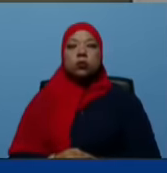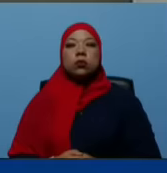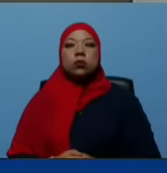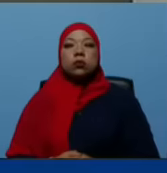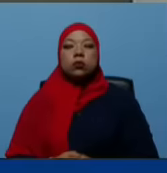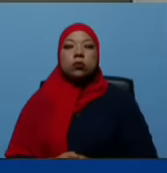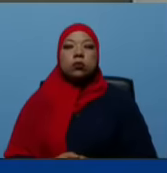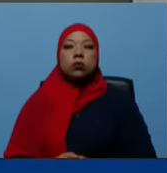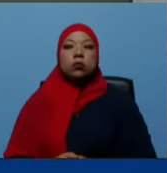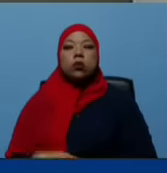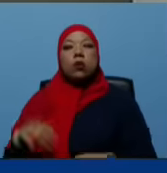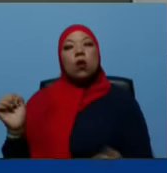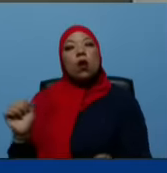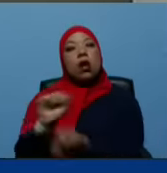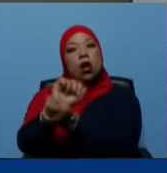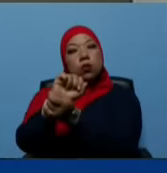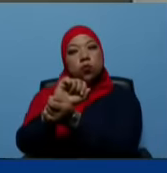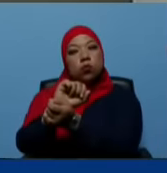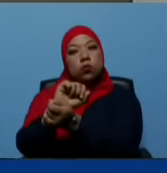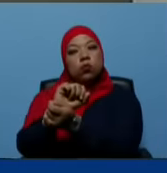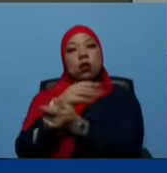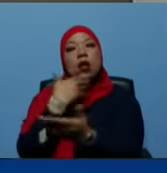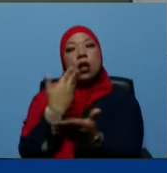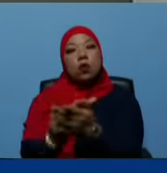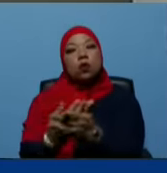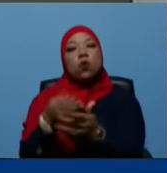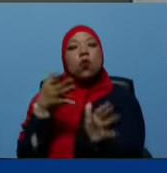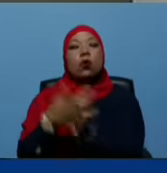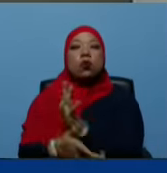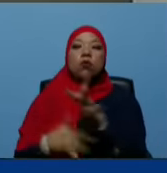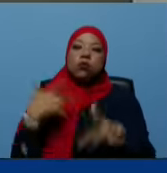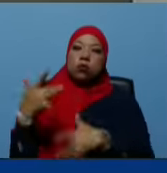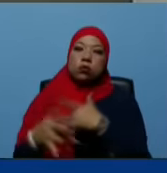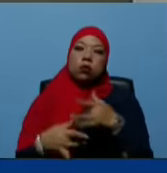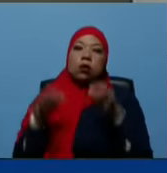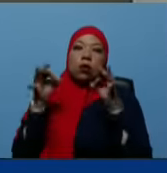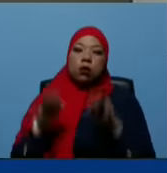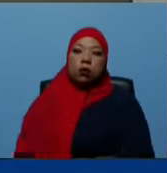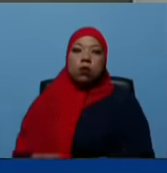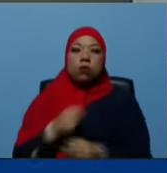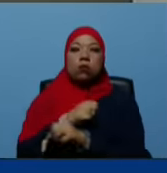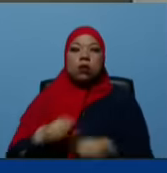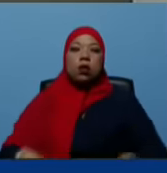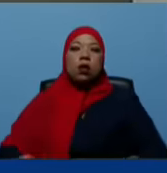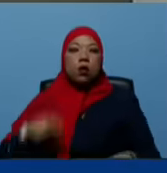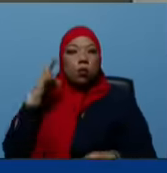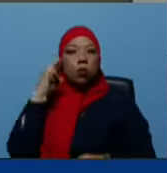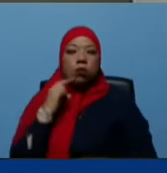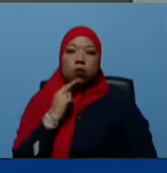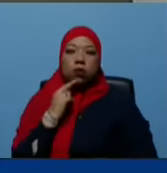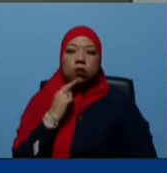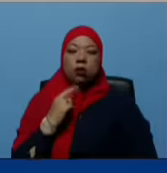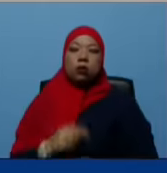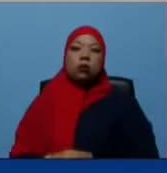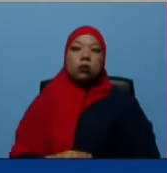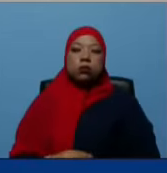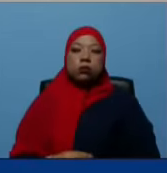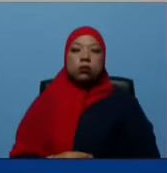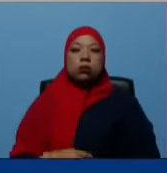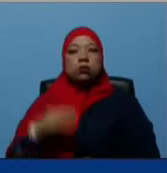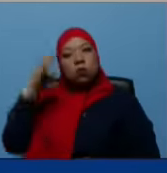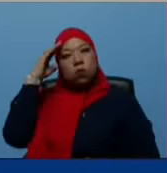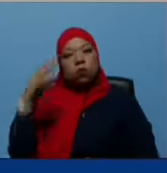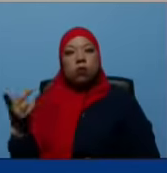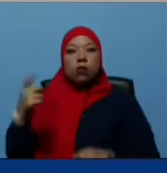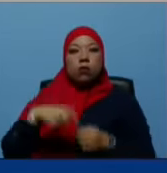fue capturado gracias a la acción conjunta de la Fuerza Armada Nacional Bolivariana con la Milicia